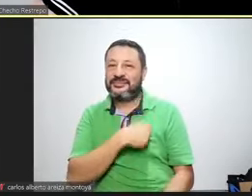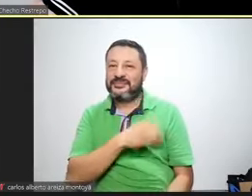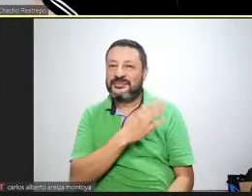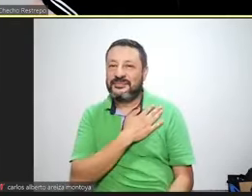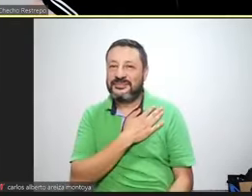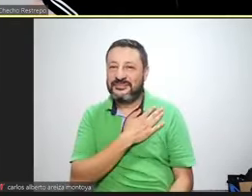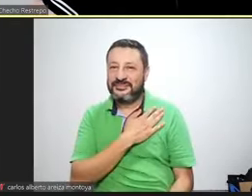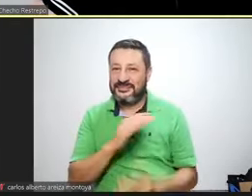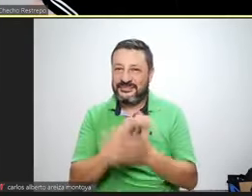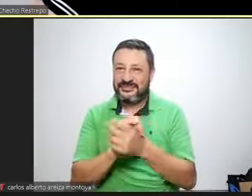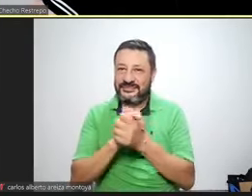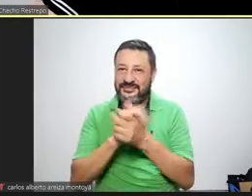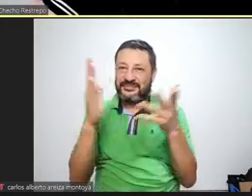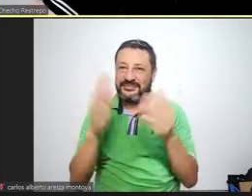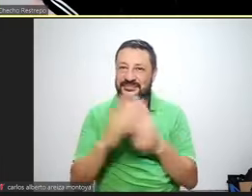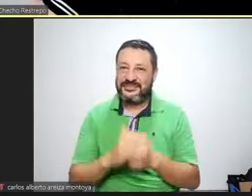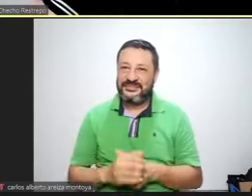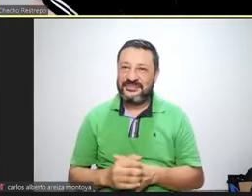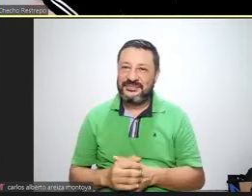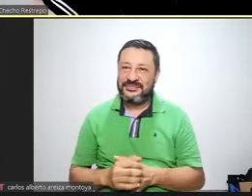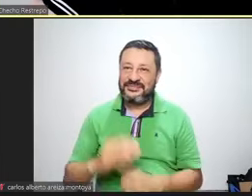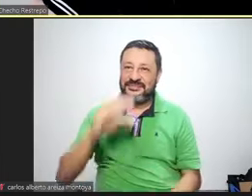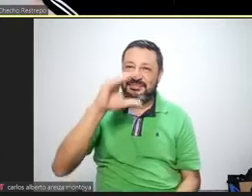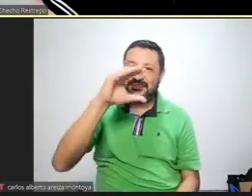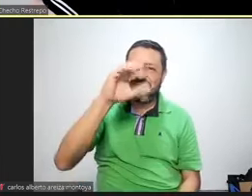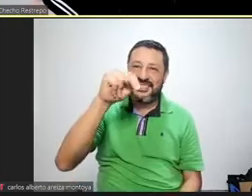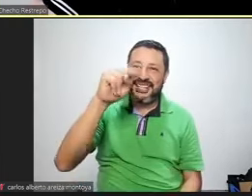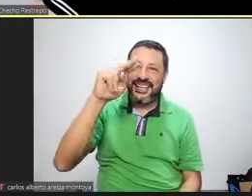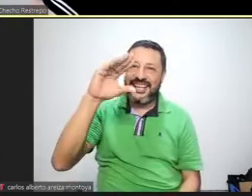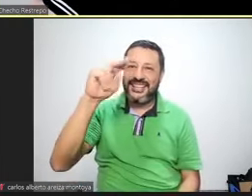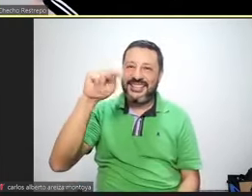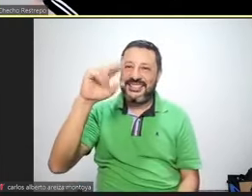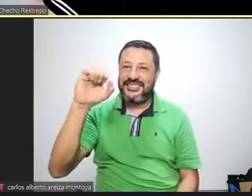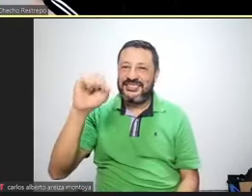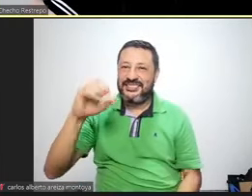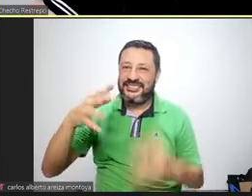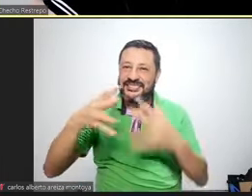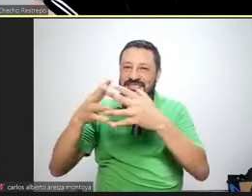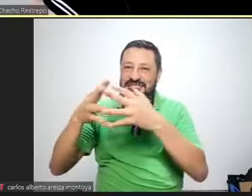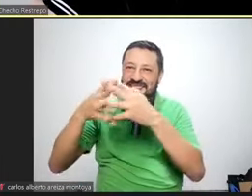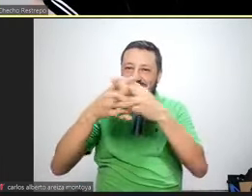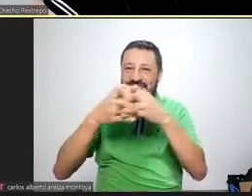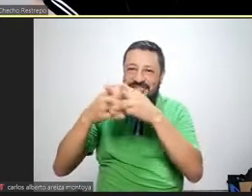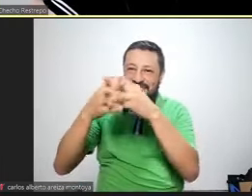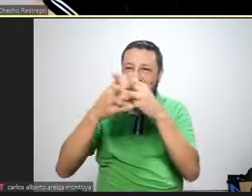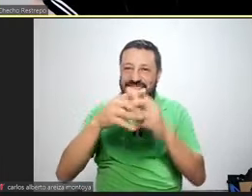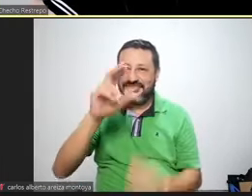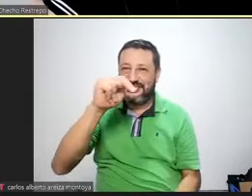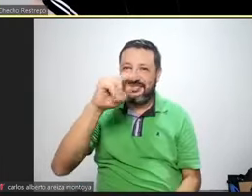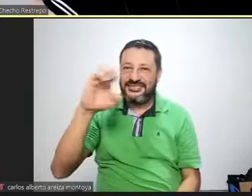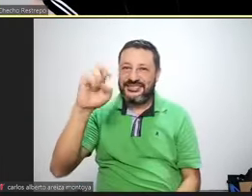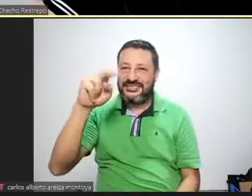canal aliado, el canal CNS Florida Central en los Estados Unidos y el canal CNS acá en Colombia.